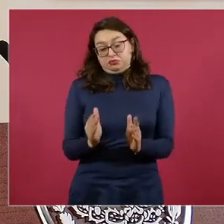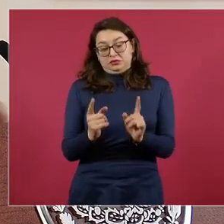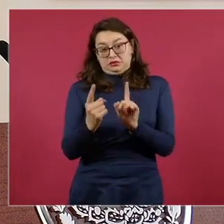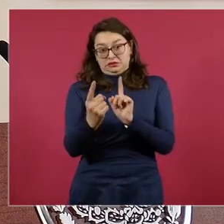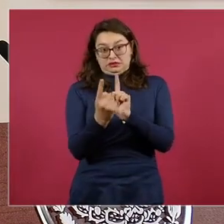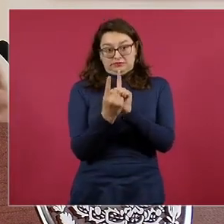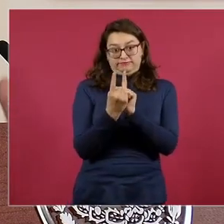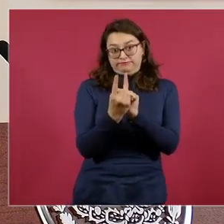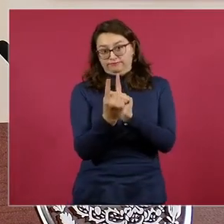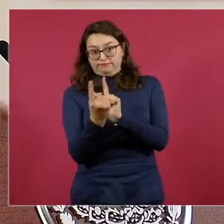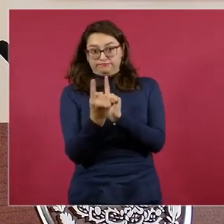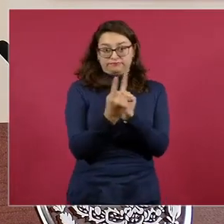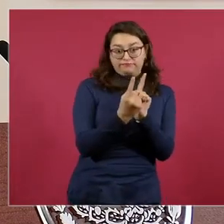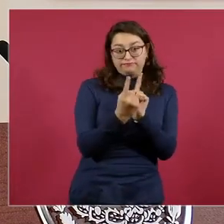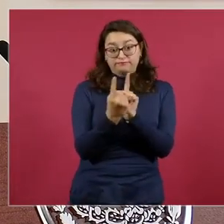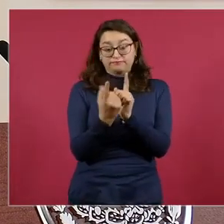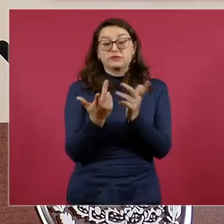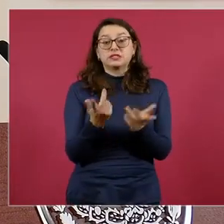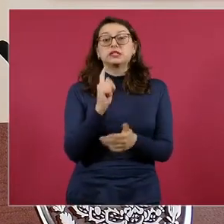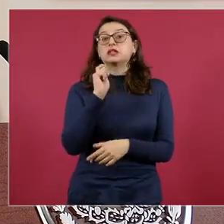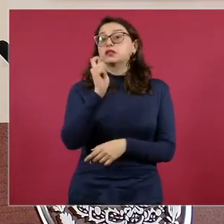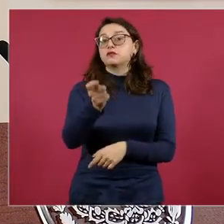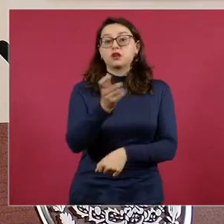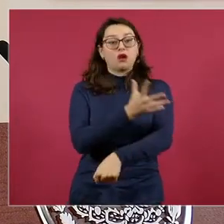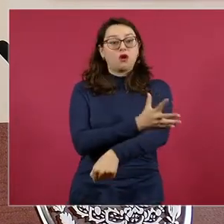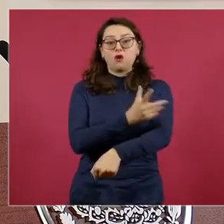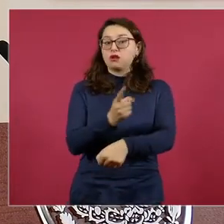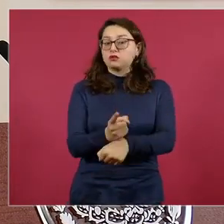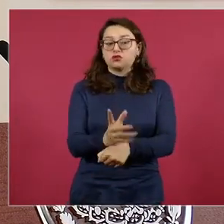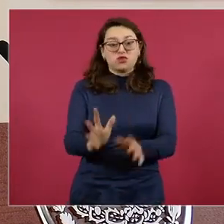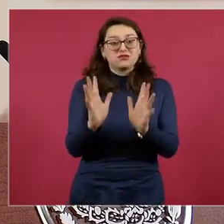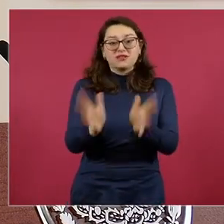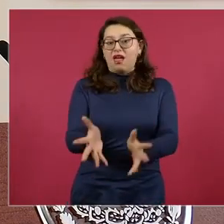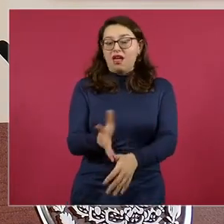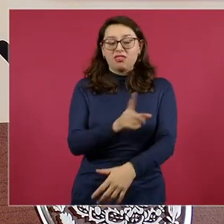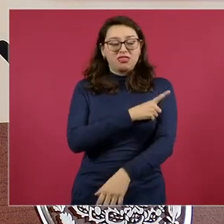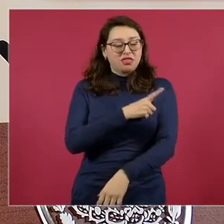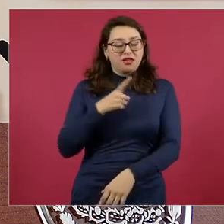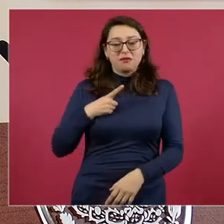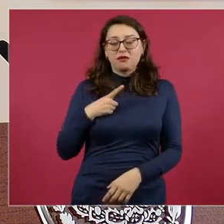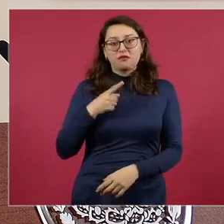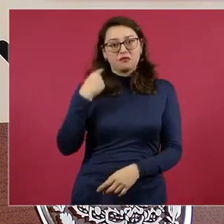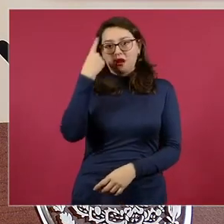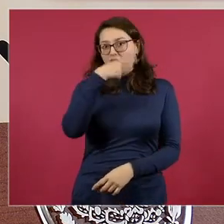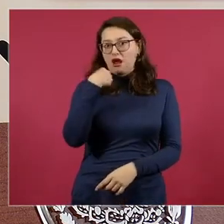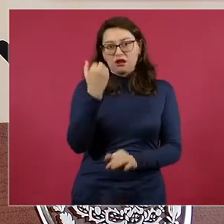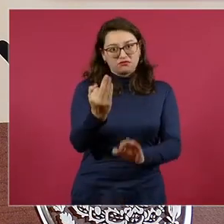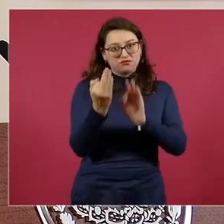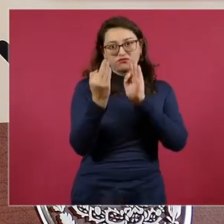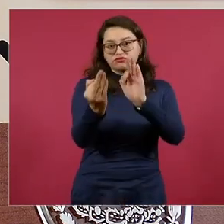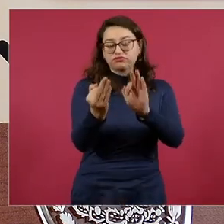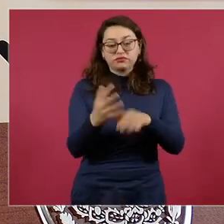¿Cuánto tiempo manipulando? Loret de Mola, Ciro, López Dóriga,